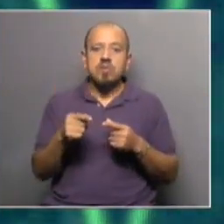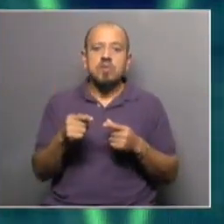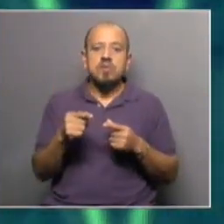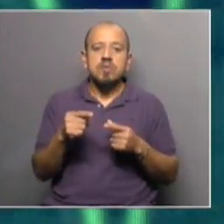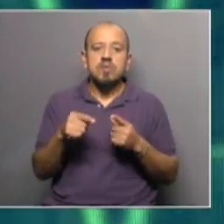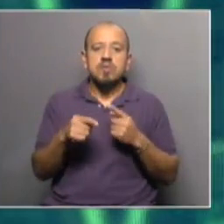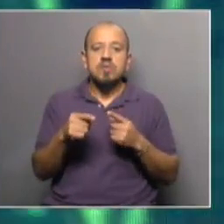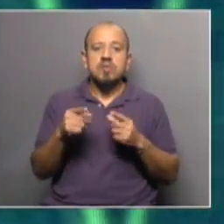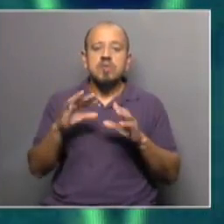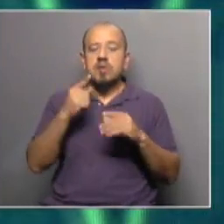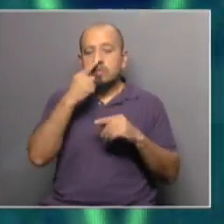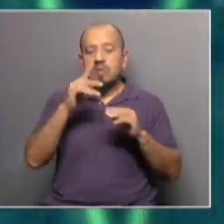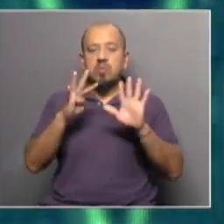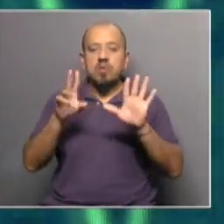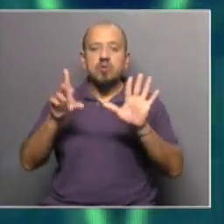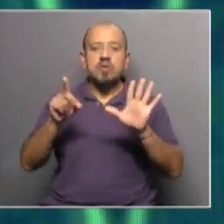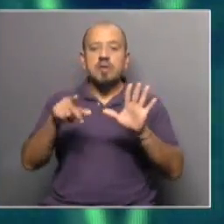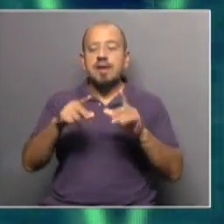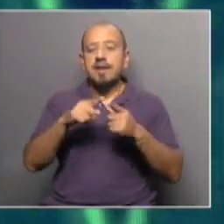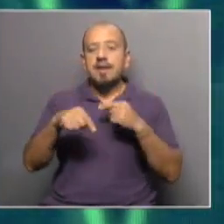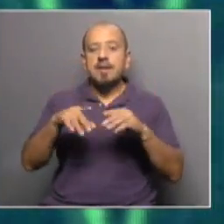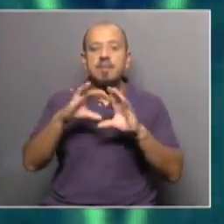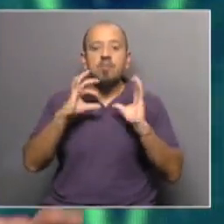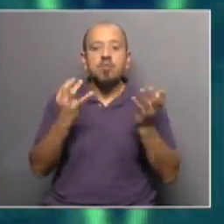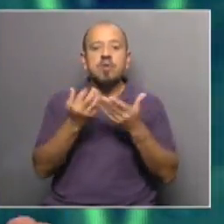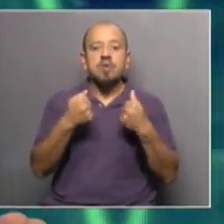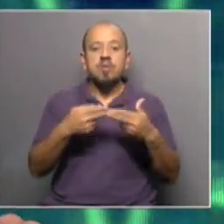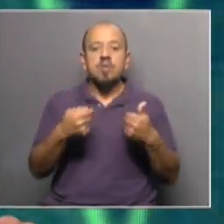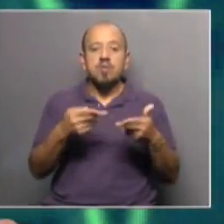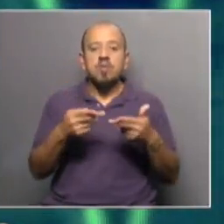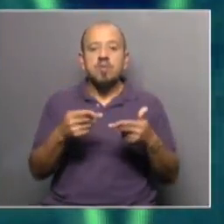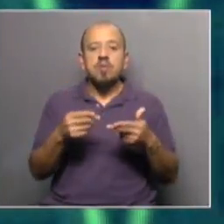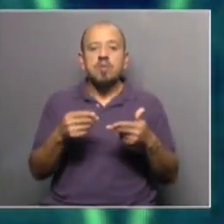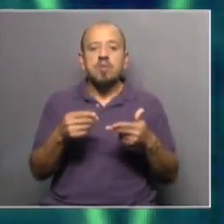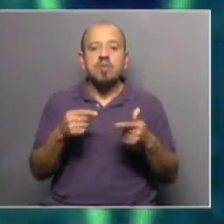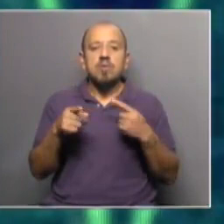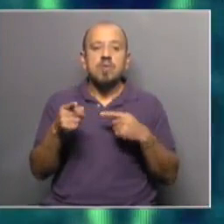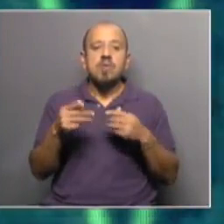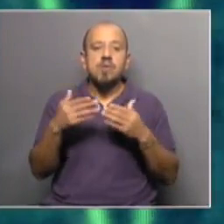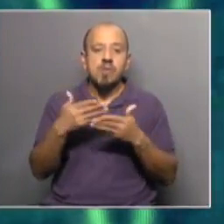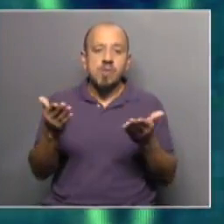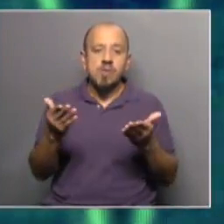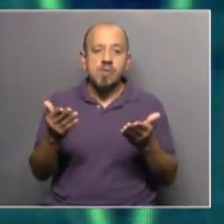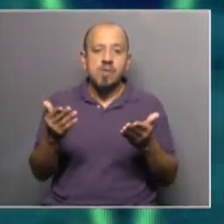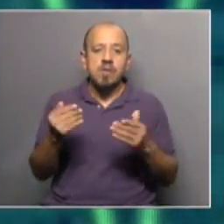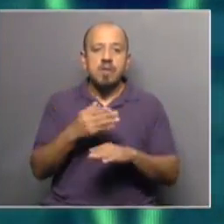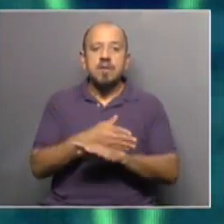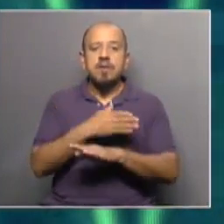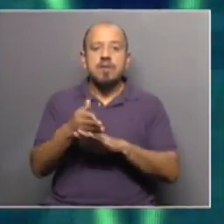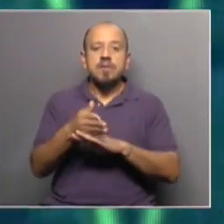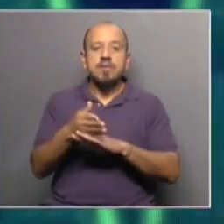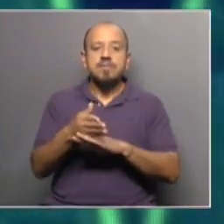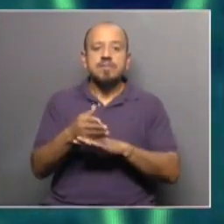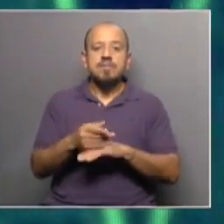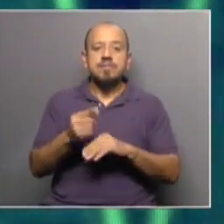Pero el mundialito, más allá de que se pensaba que iba a ser la fiesta del régimen, sí, terminó siendo, porque el mundialito fue después del no del 80, que ahora